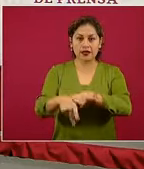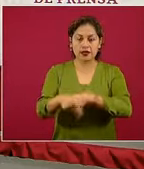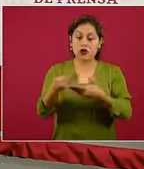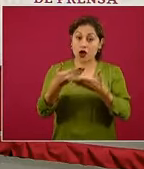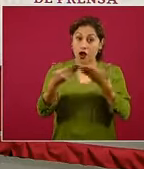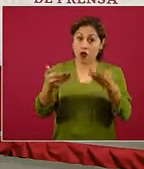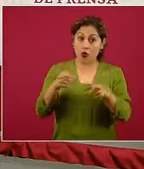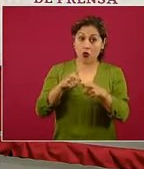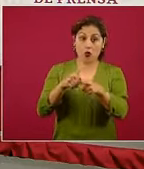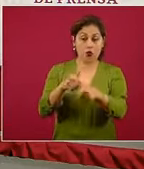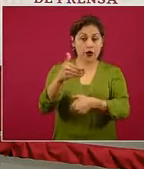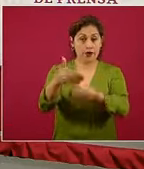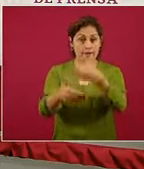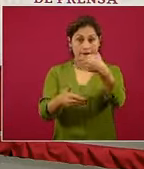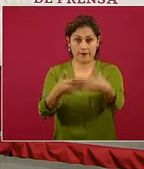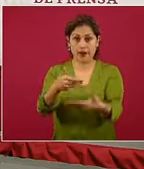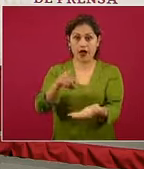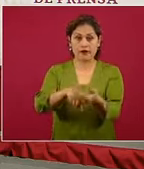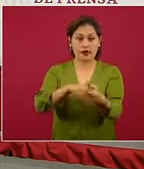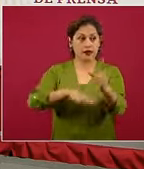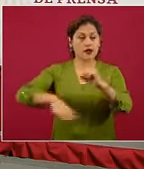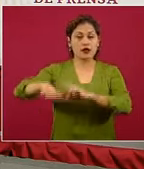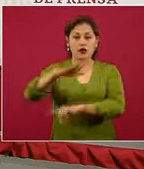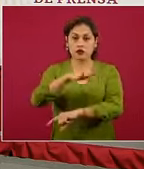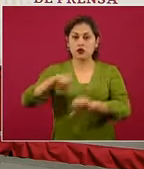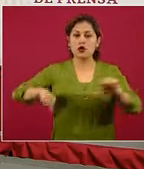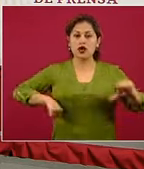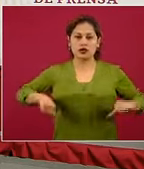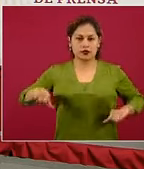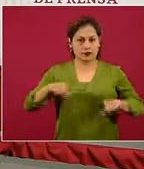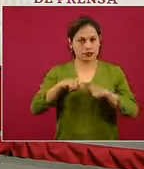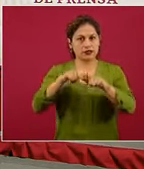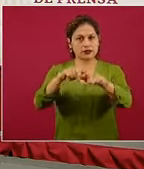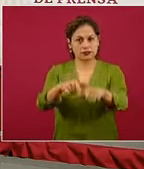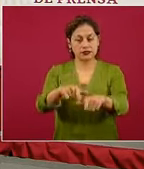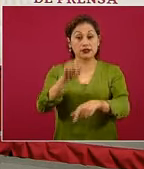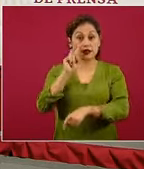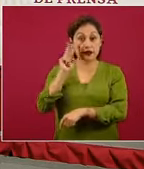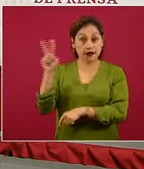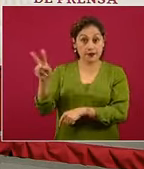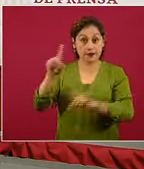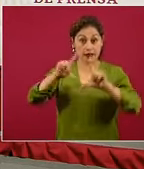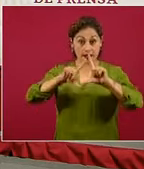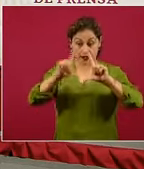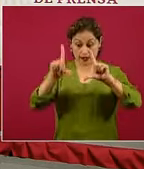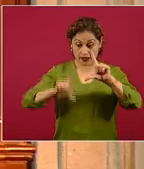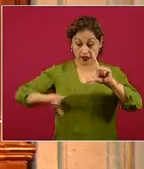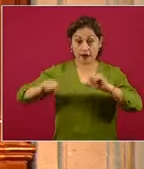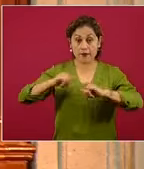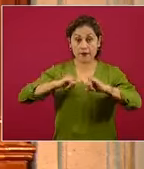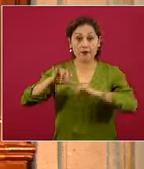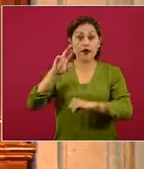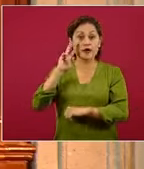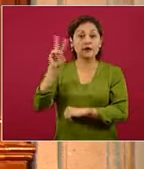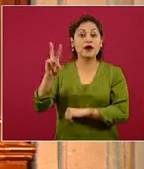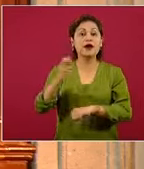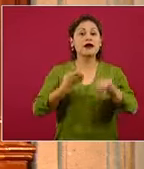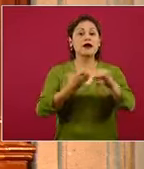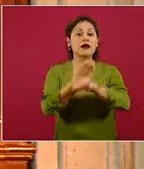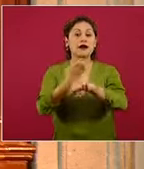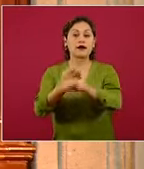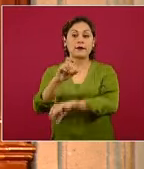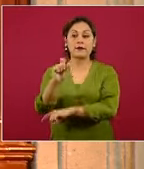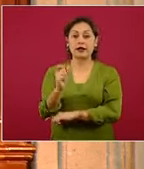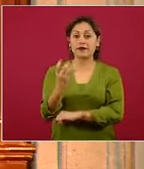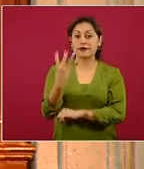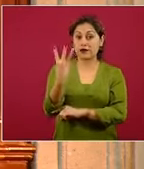continúa implementando estas medidas. Así también podemos ver que en el mapa hay 24 entidades federativas que están